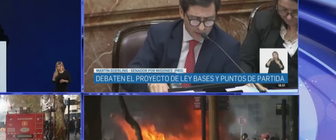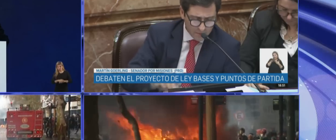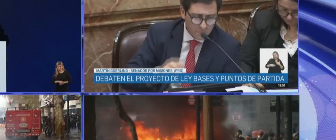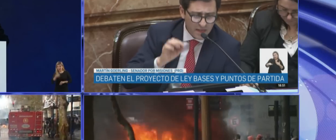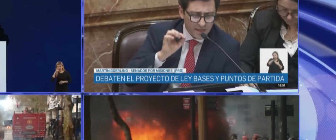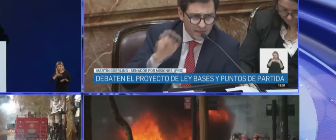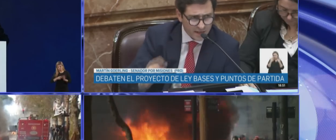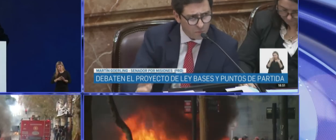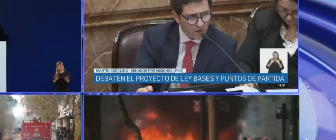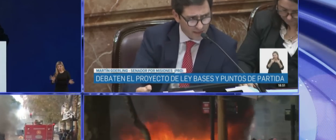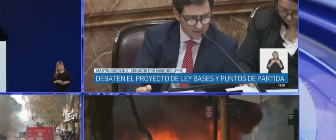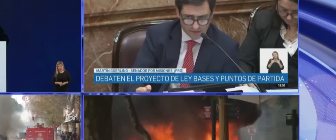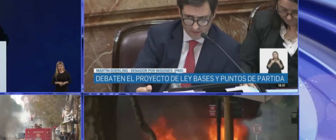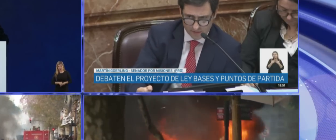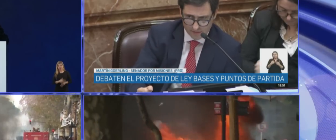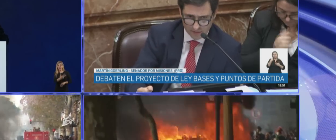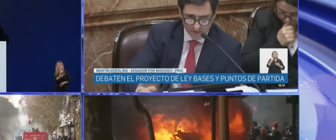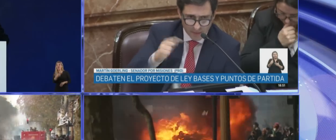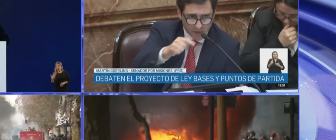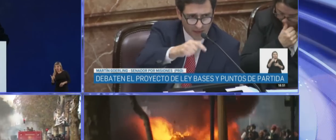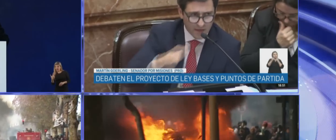problema. Hay 3